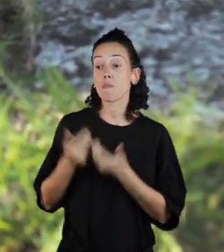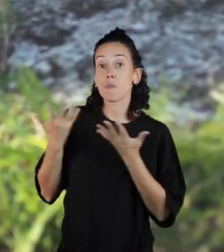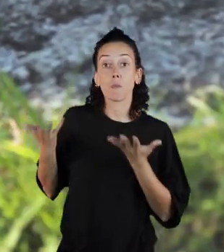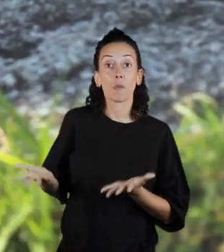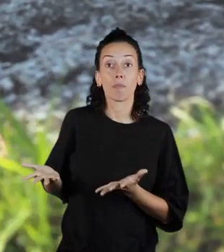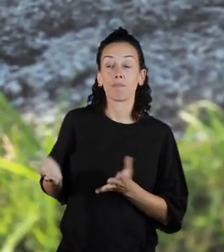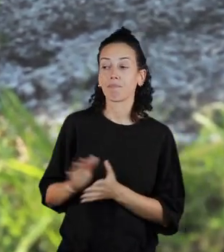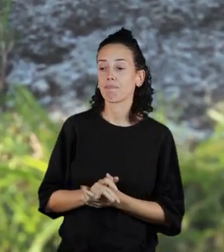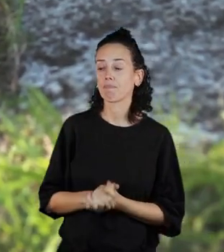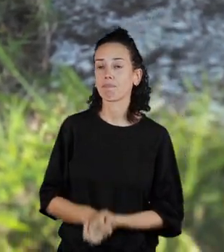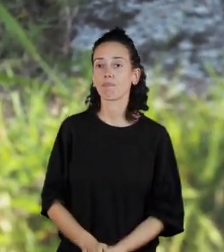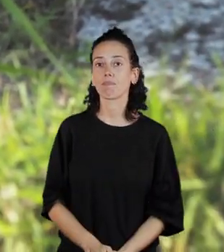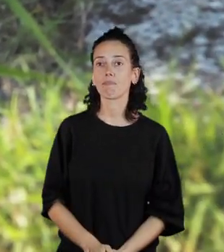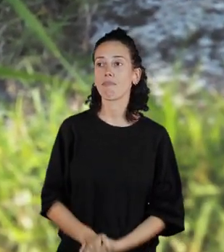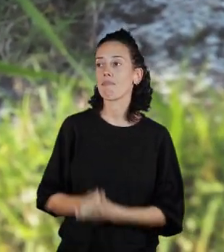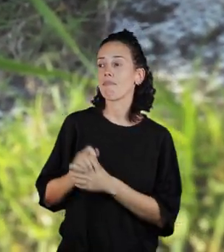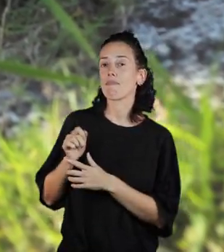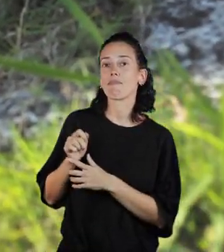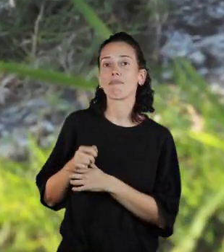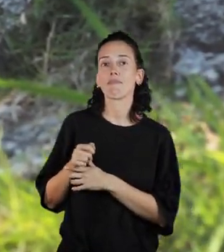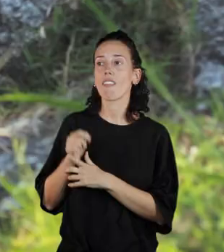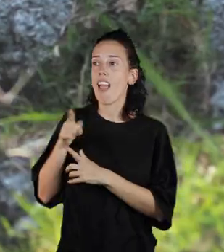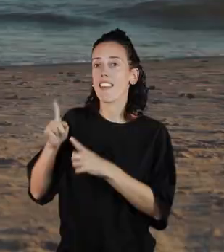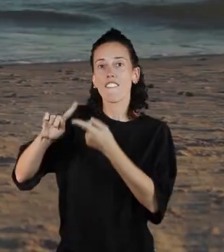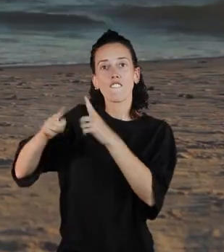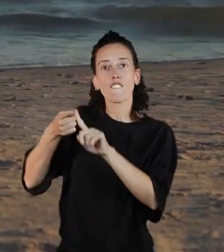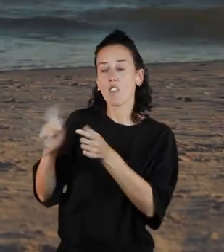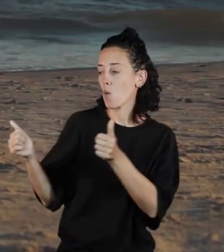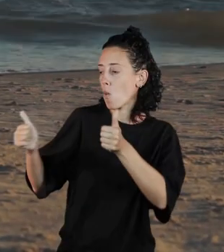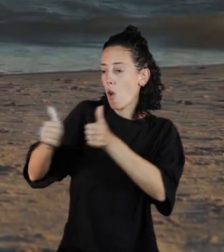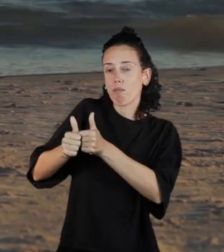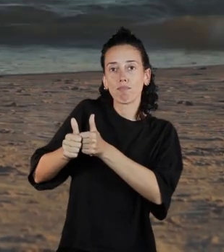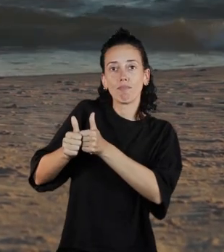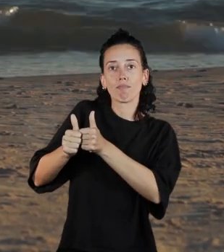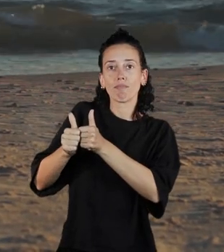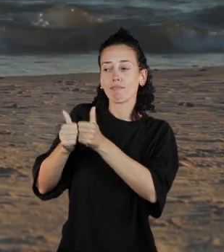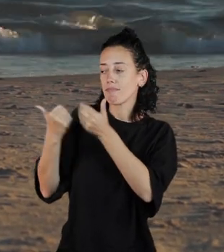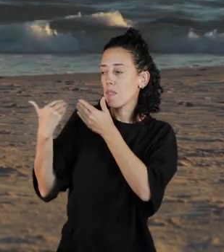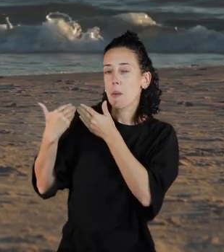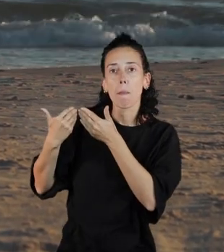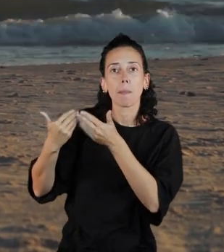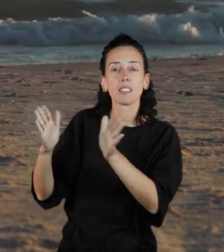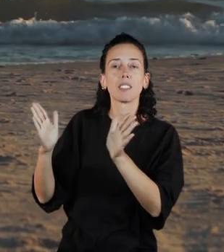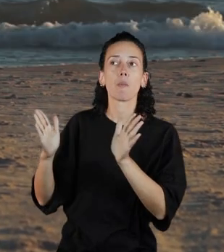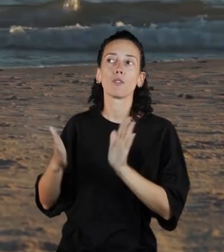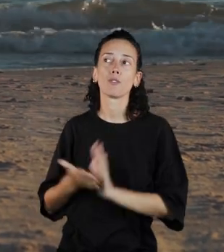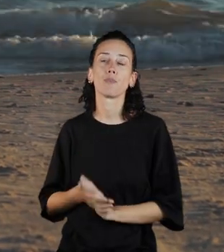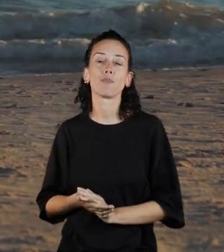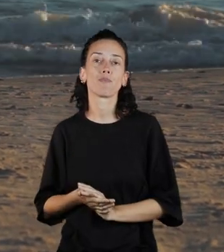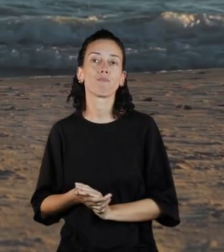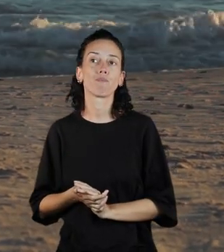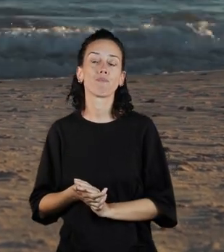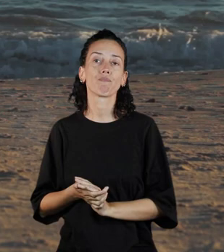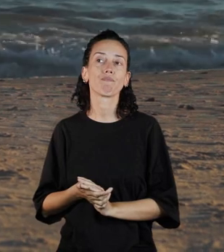Y bueno, y así construí esa relación. Al principio